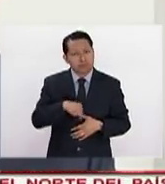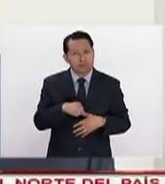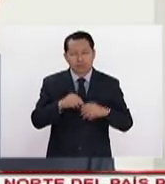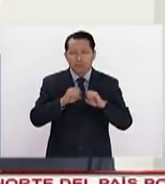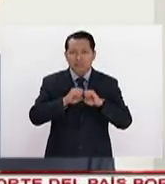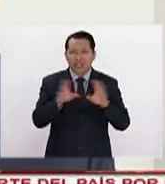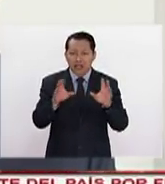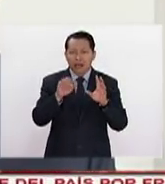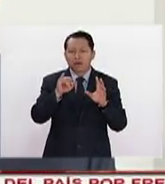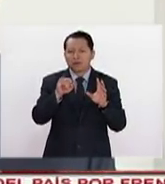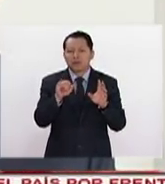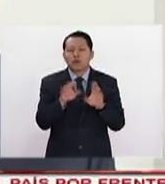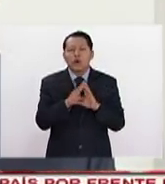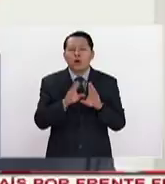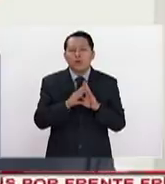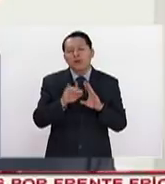supuesto,